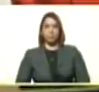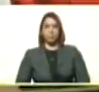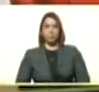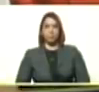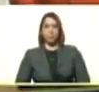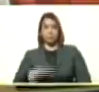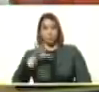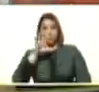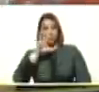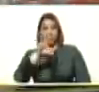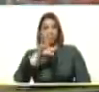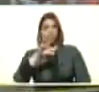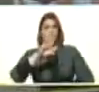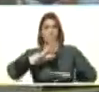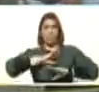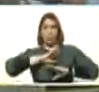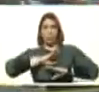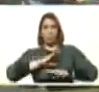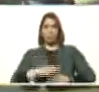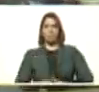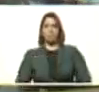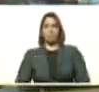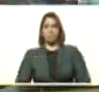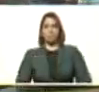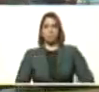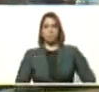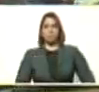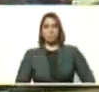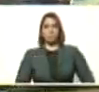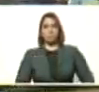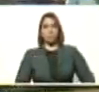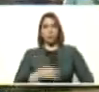Una patria propia, amada,